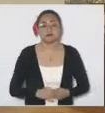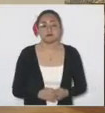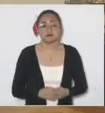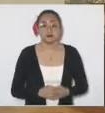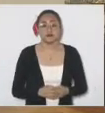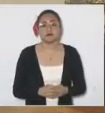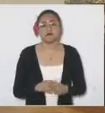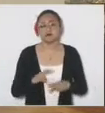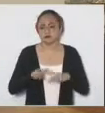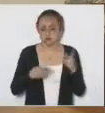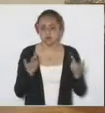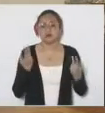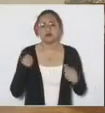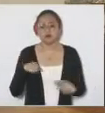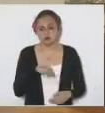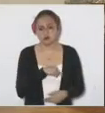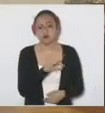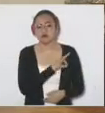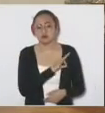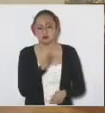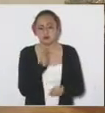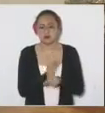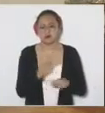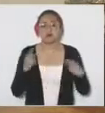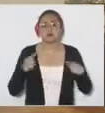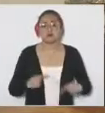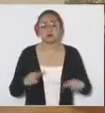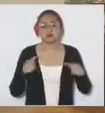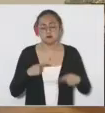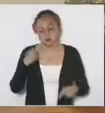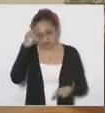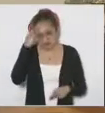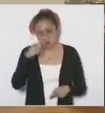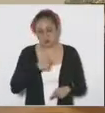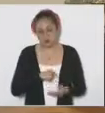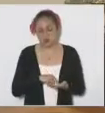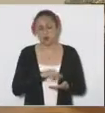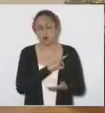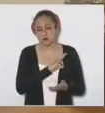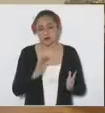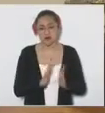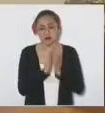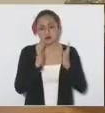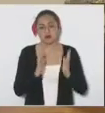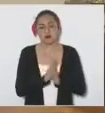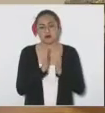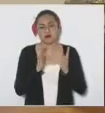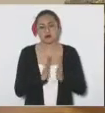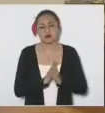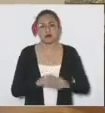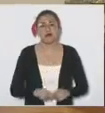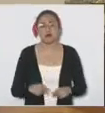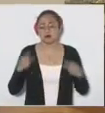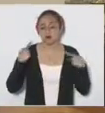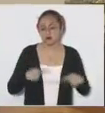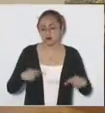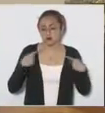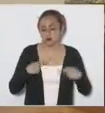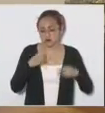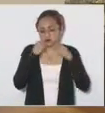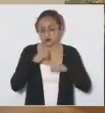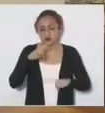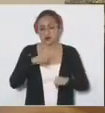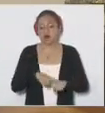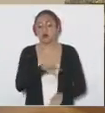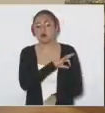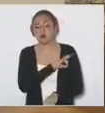vamos nosotros la gente que cree en la democracia la gente de la sociedad